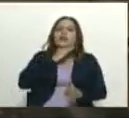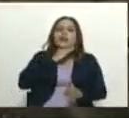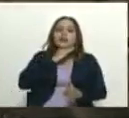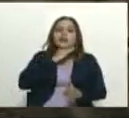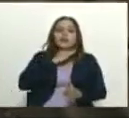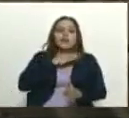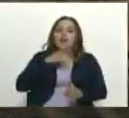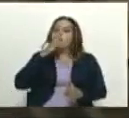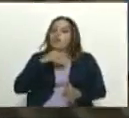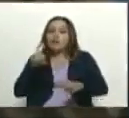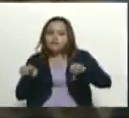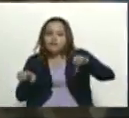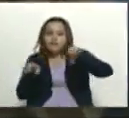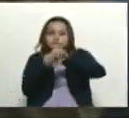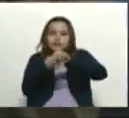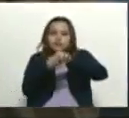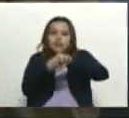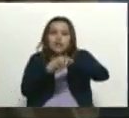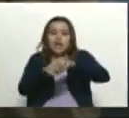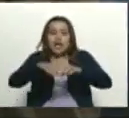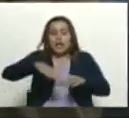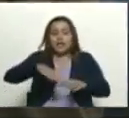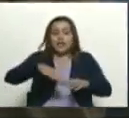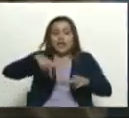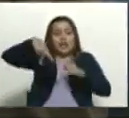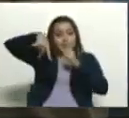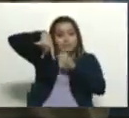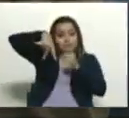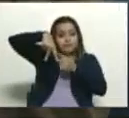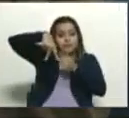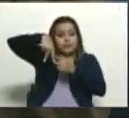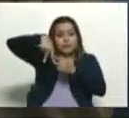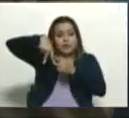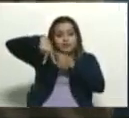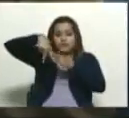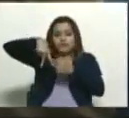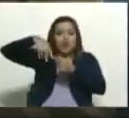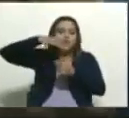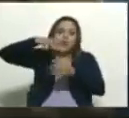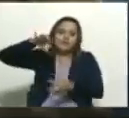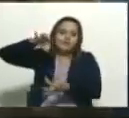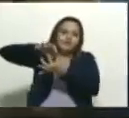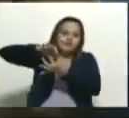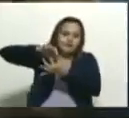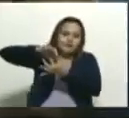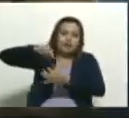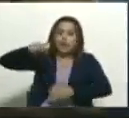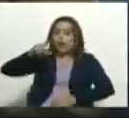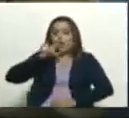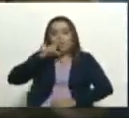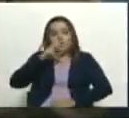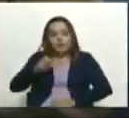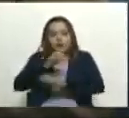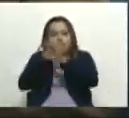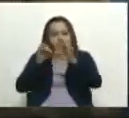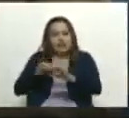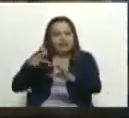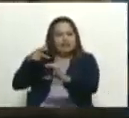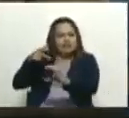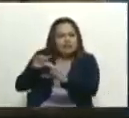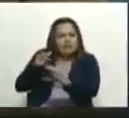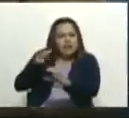cual no se une el hueso de la pierna, ese que se llama la tibia. Es tan traumático los tratamientos,